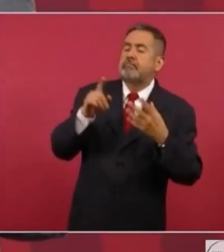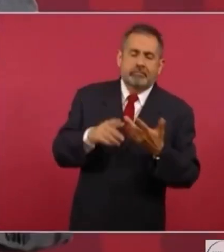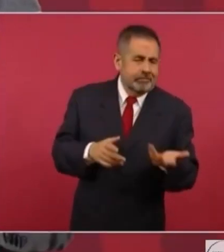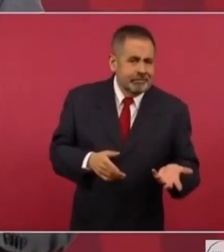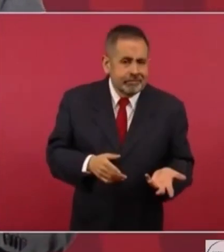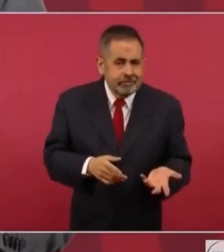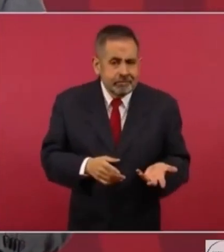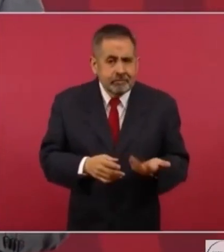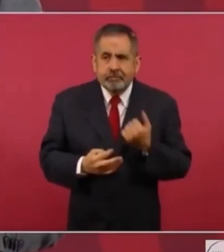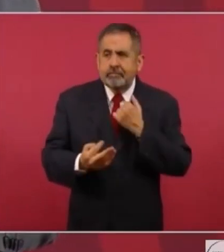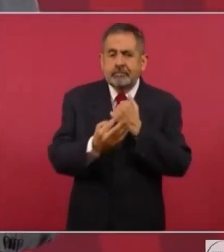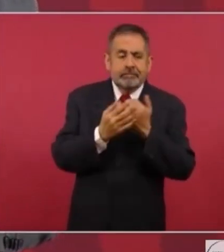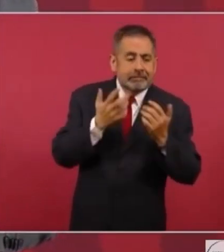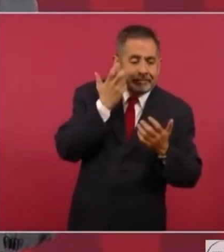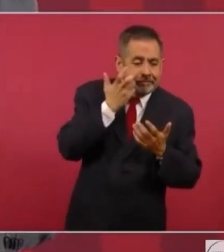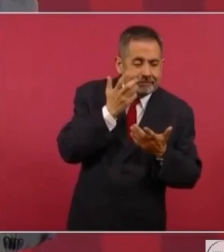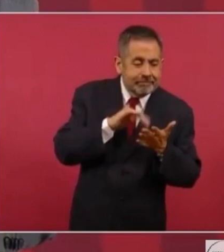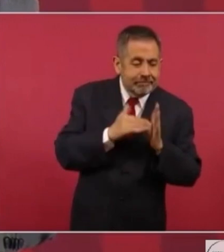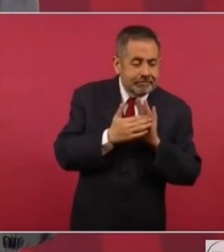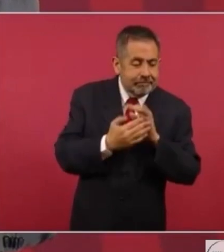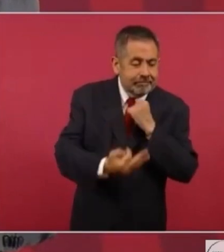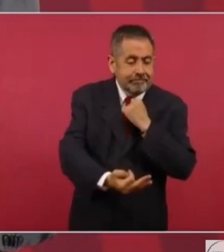con triquiñuelas,